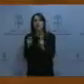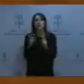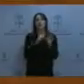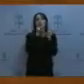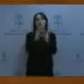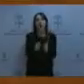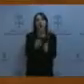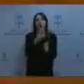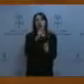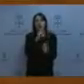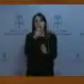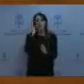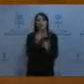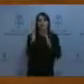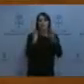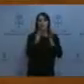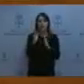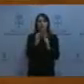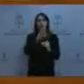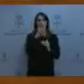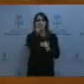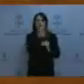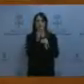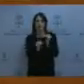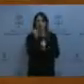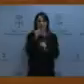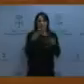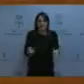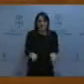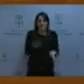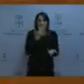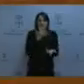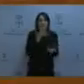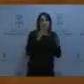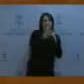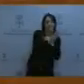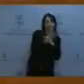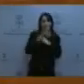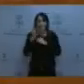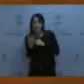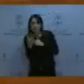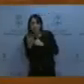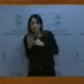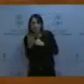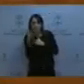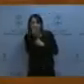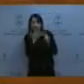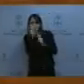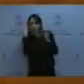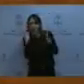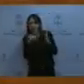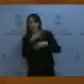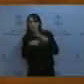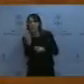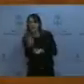superior a 4 años. Por tanto, si hay alguna ocupación entre 3 y 4 años, ¿qué hacemos en este caso? No sé si es una